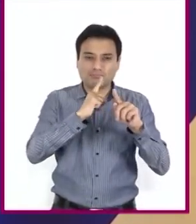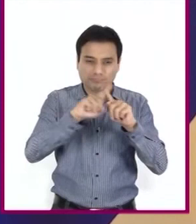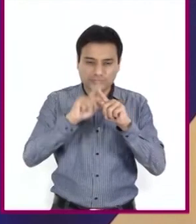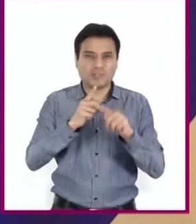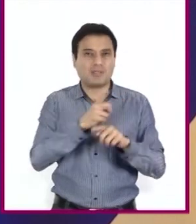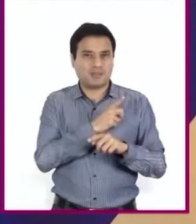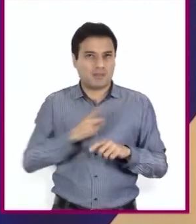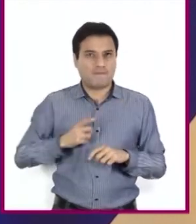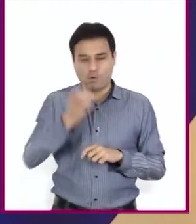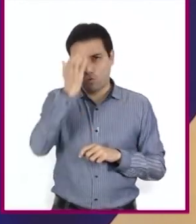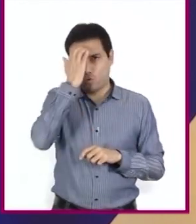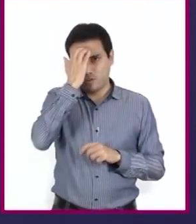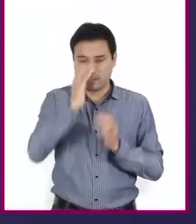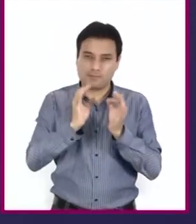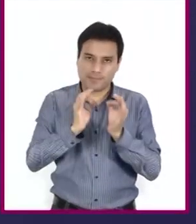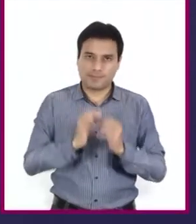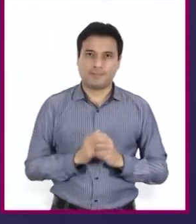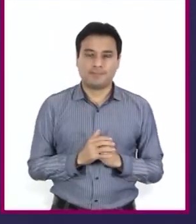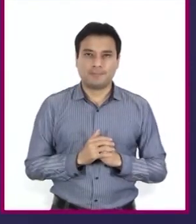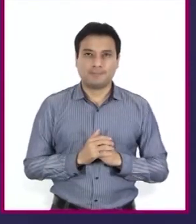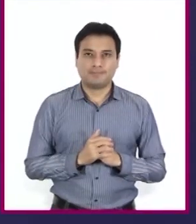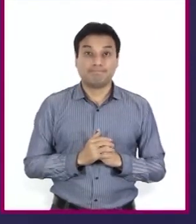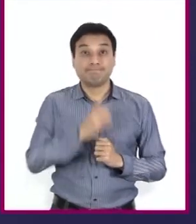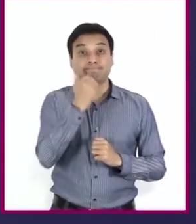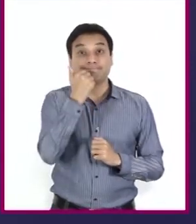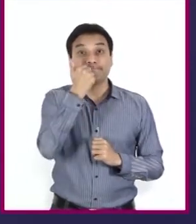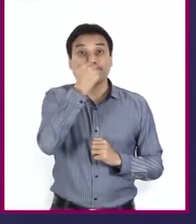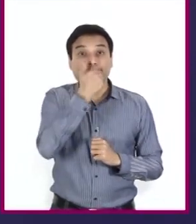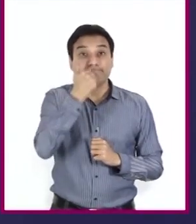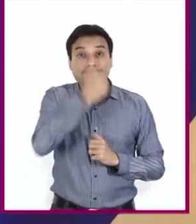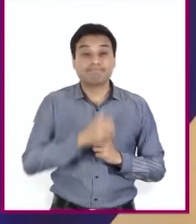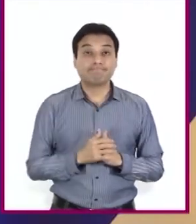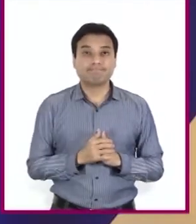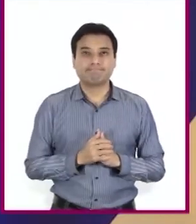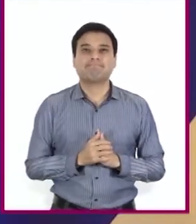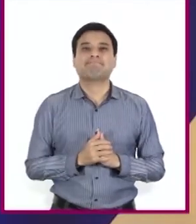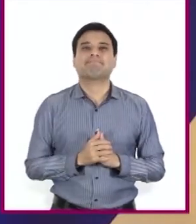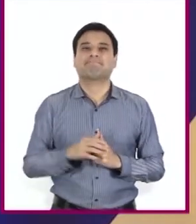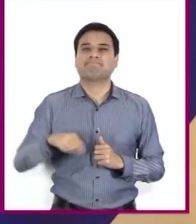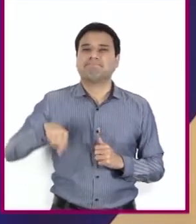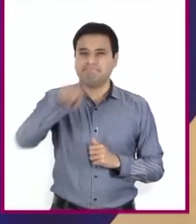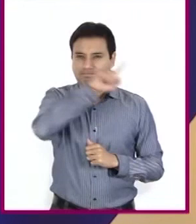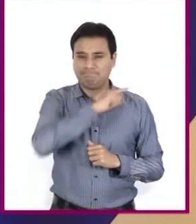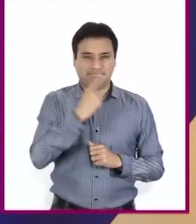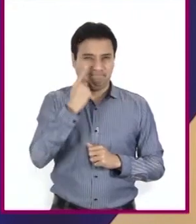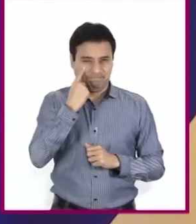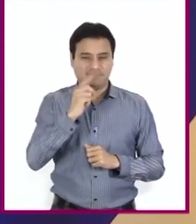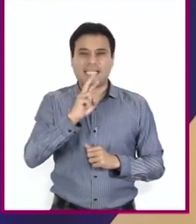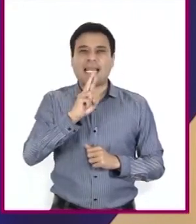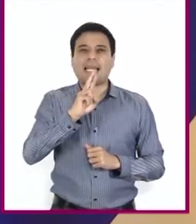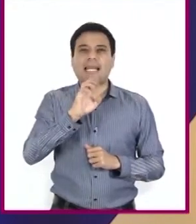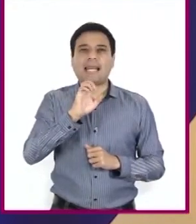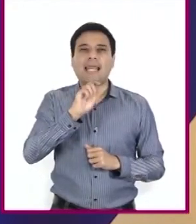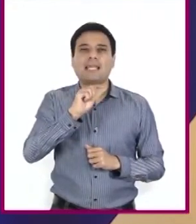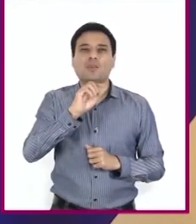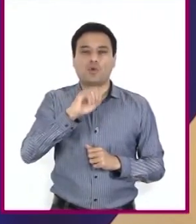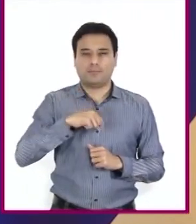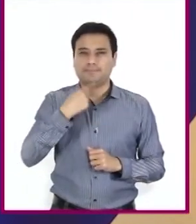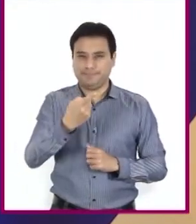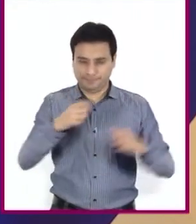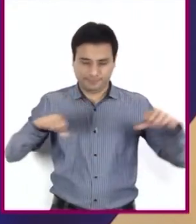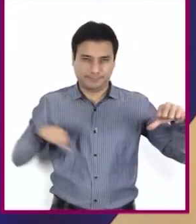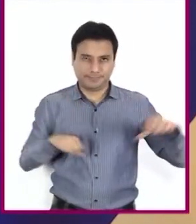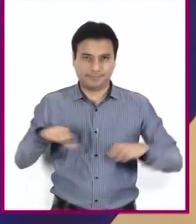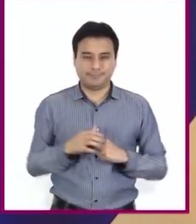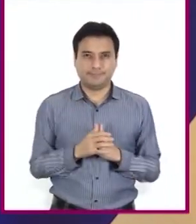la sucesión de figuras. Alumnas y alumnos, los invito a resolver un reto más, investigar la